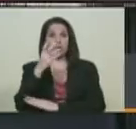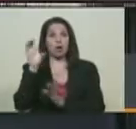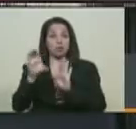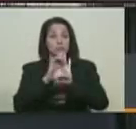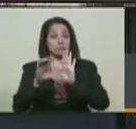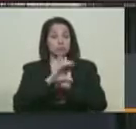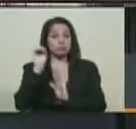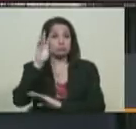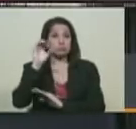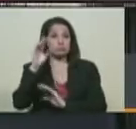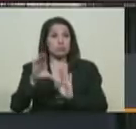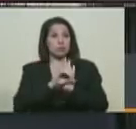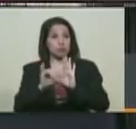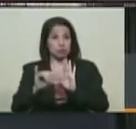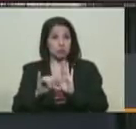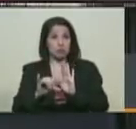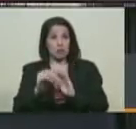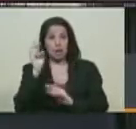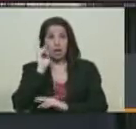Hay que ver